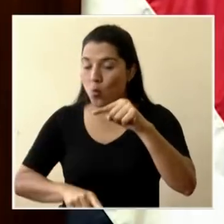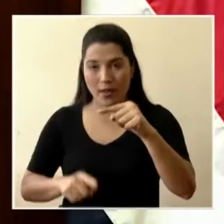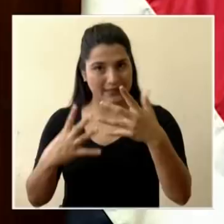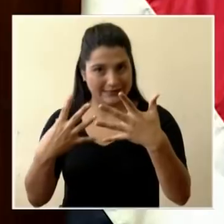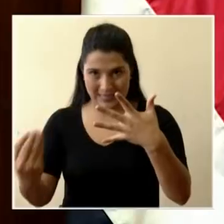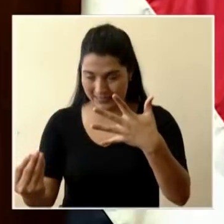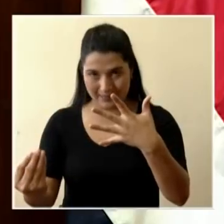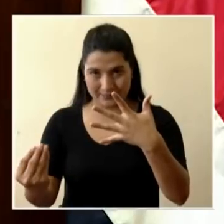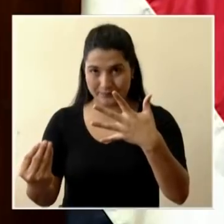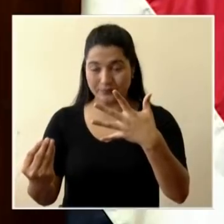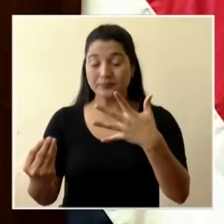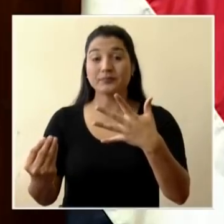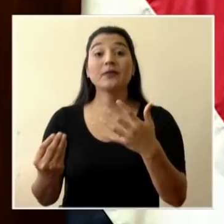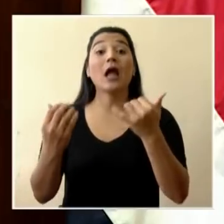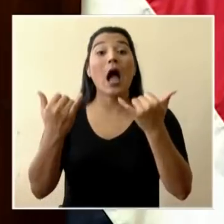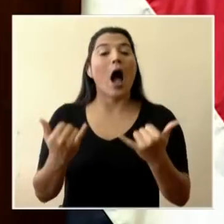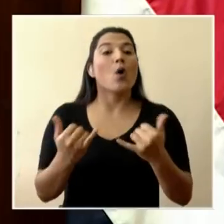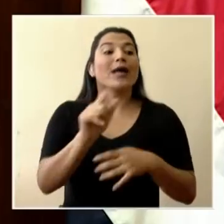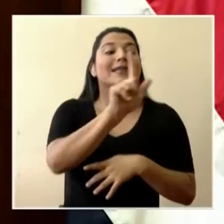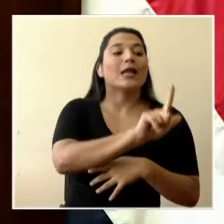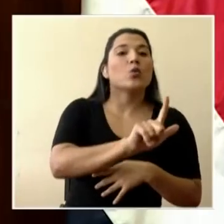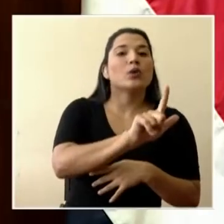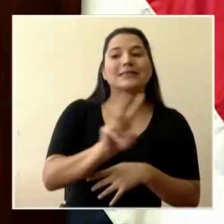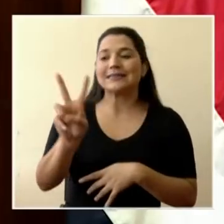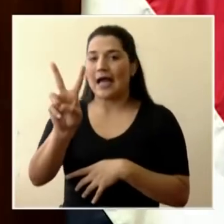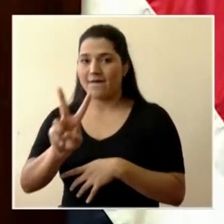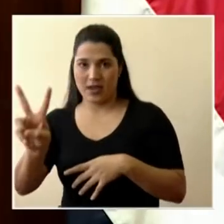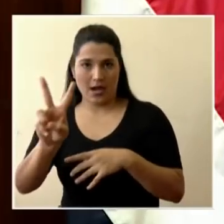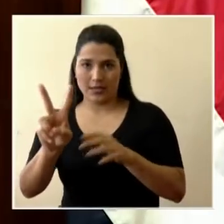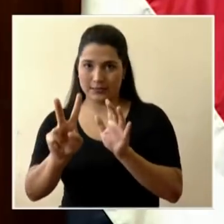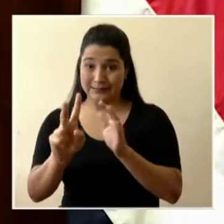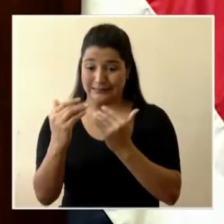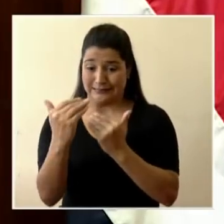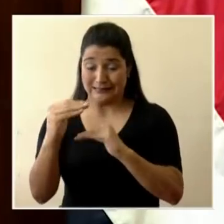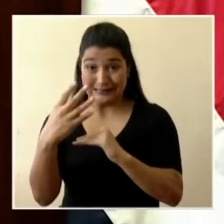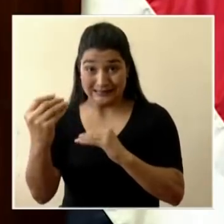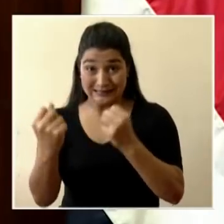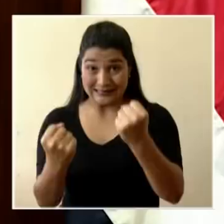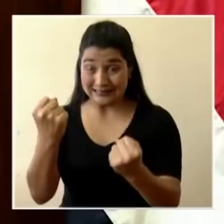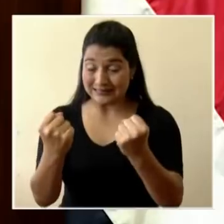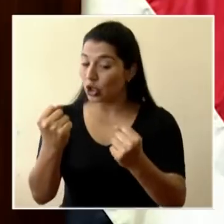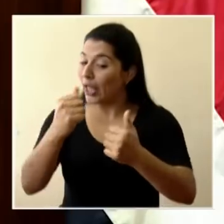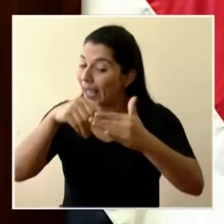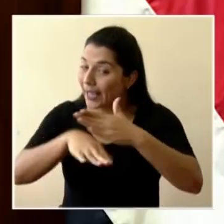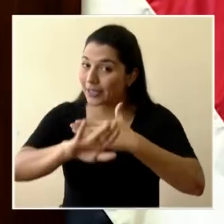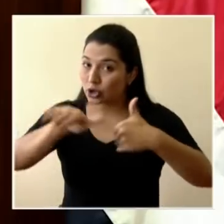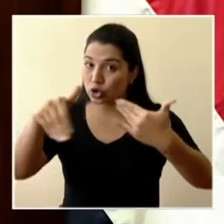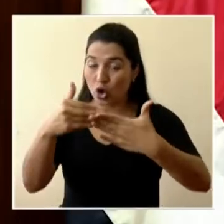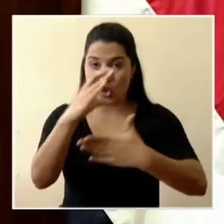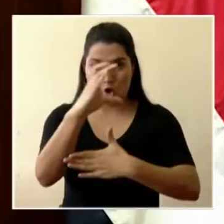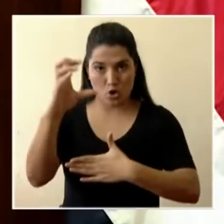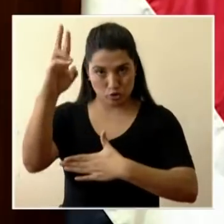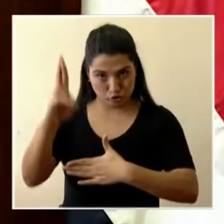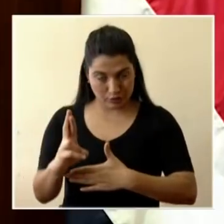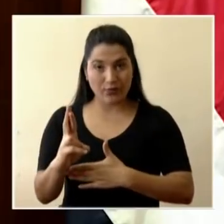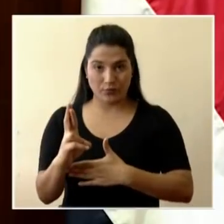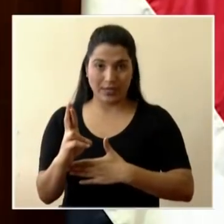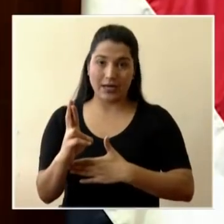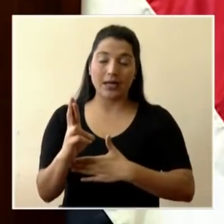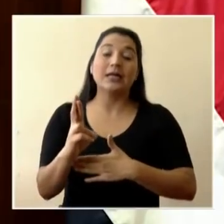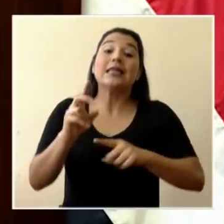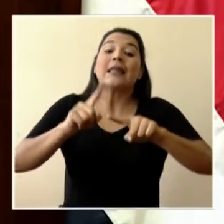de lunes a viernes, la restricción es nacional, como se aplica normalmente en la provincia de San José, por placas y según